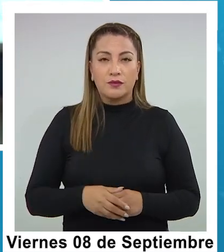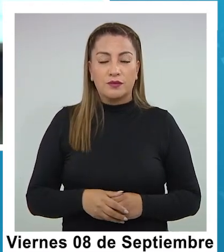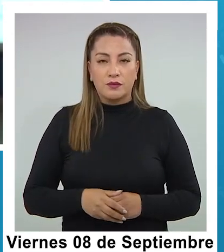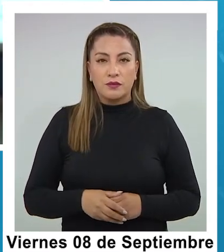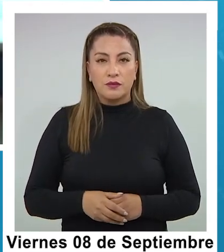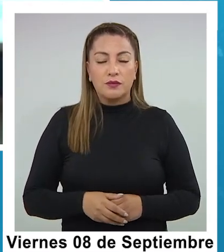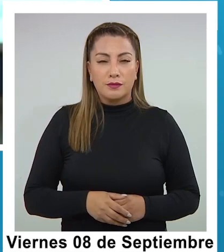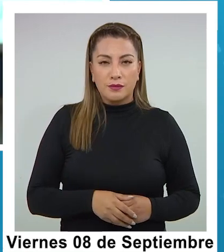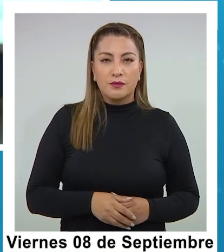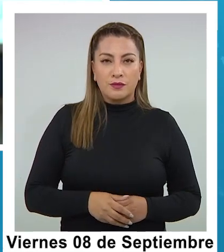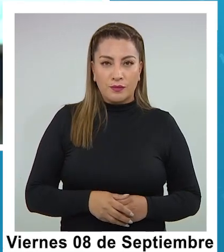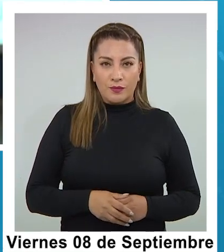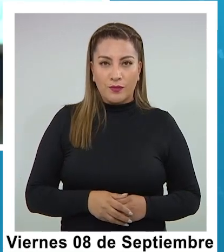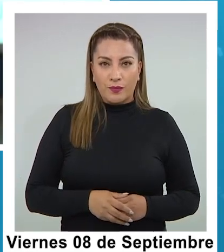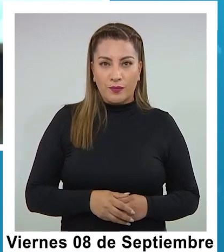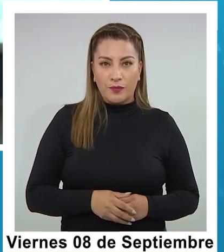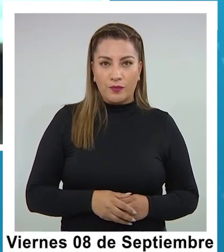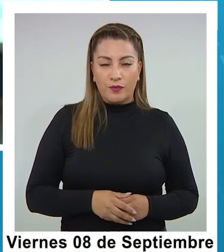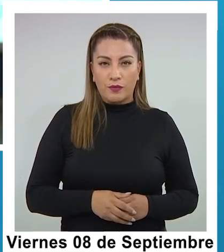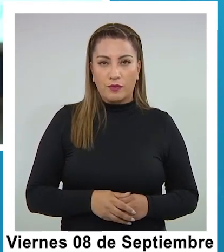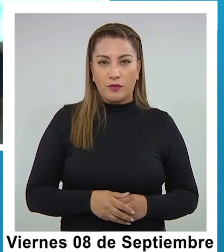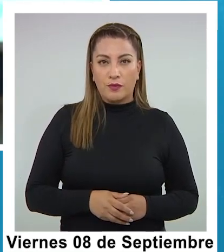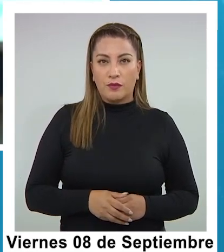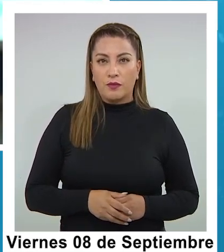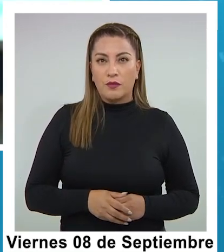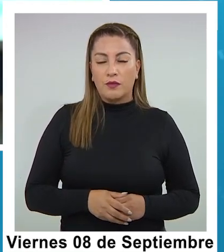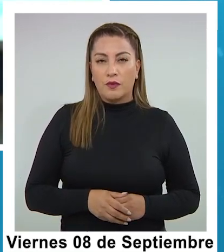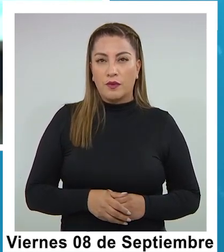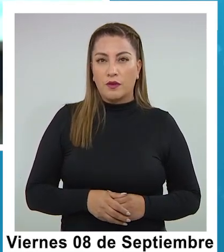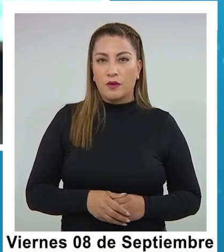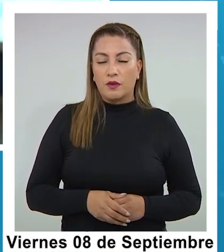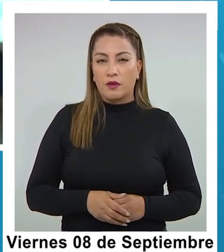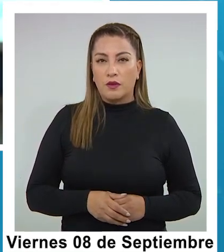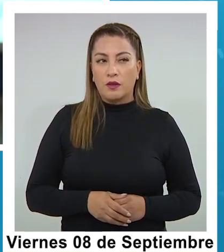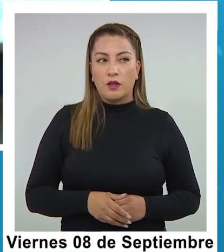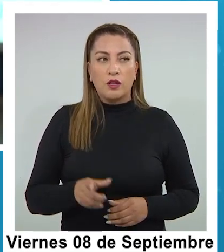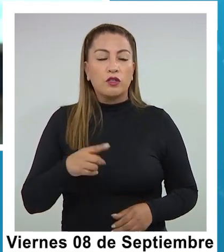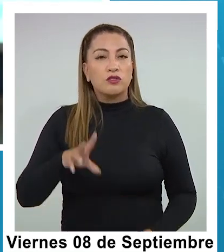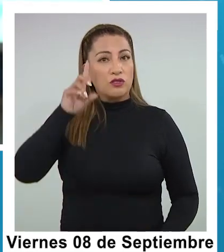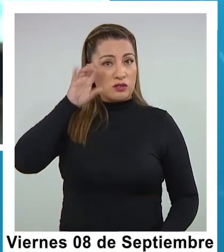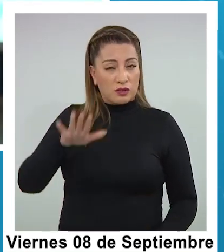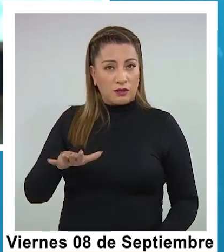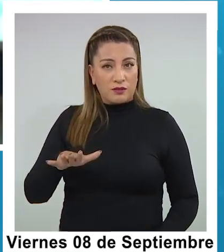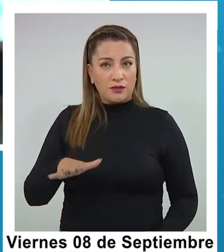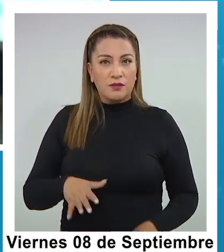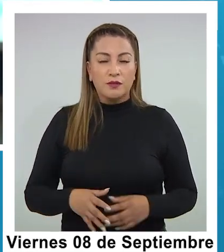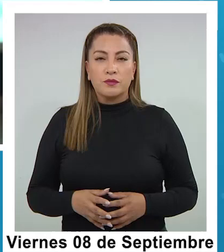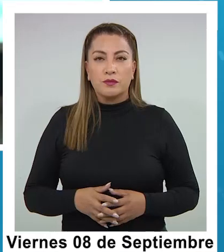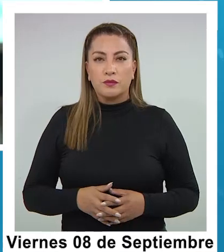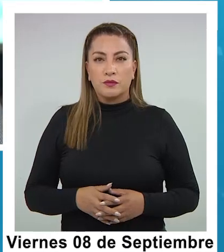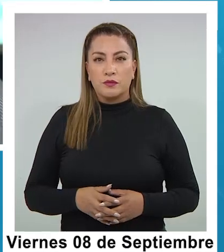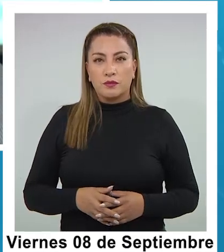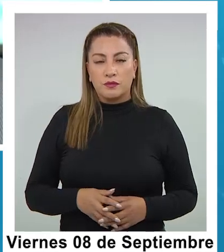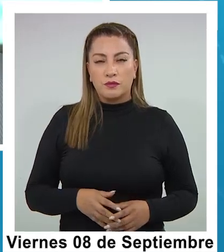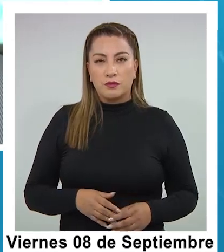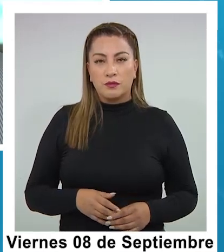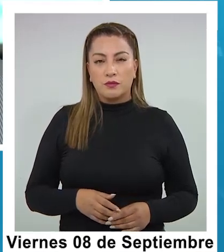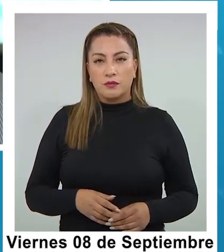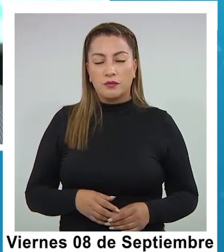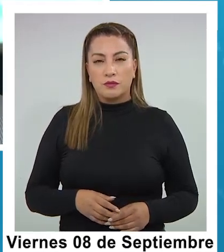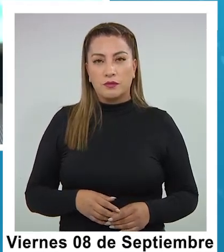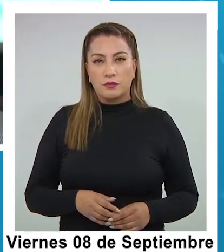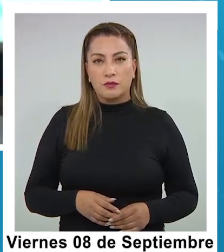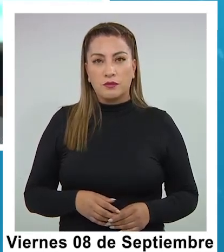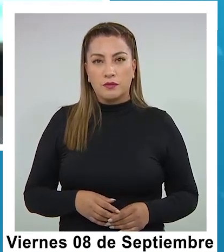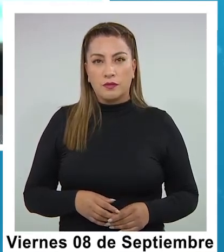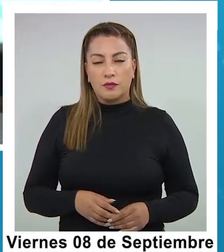No, yo tengo o sea, a partir del conocimiento de lo que hicieron, yo creo que no hay que mirar